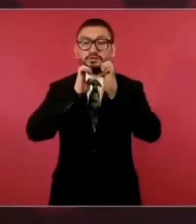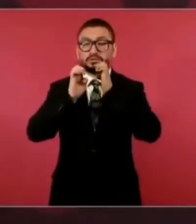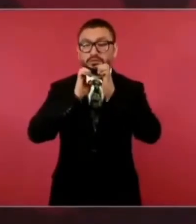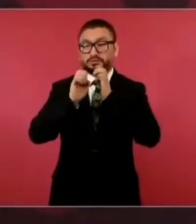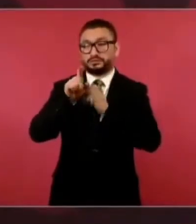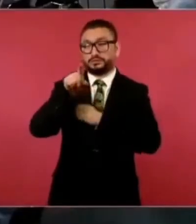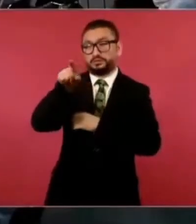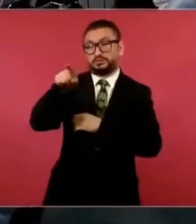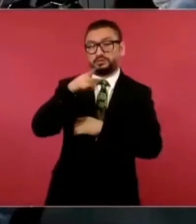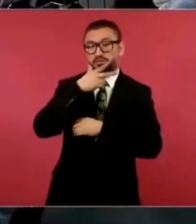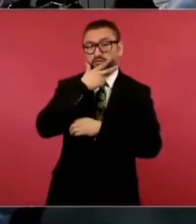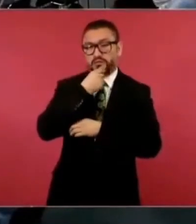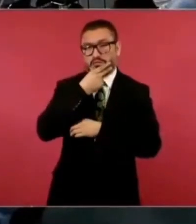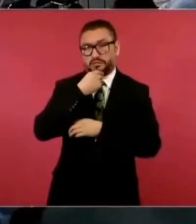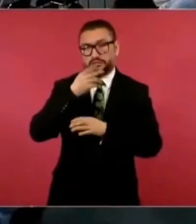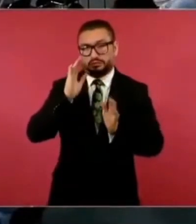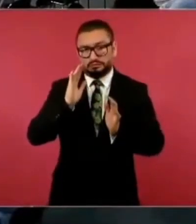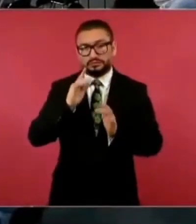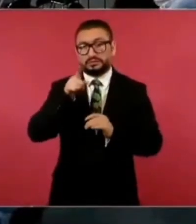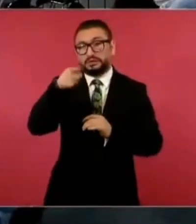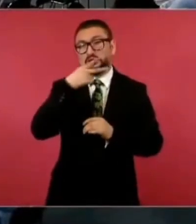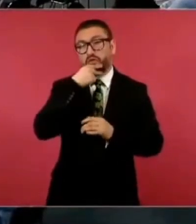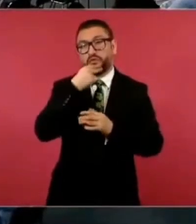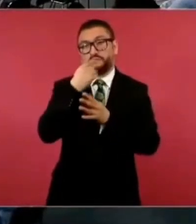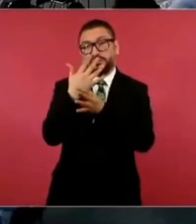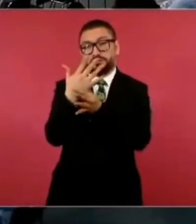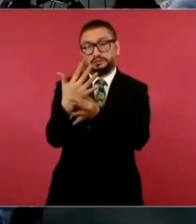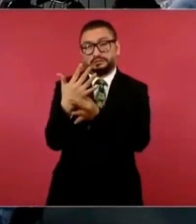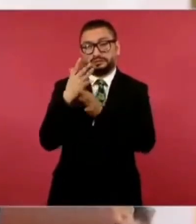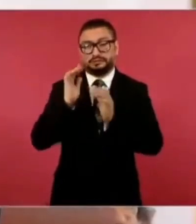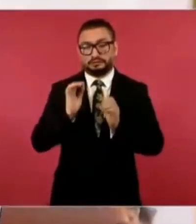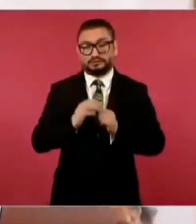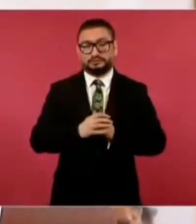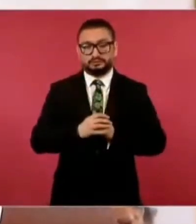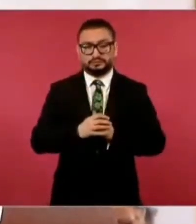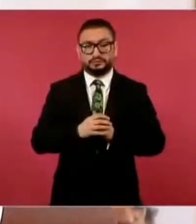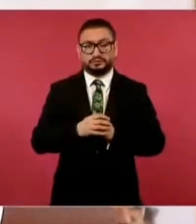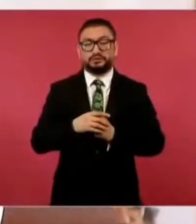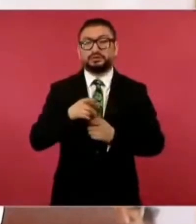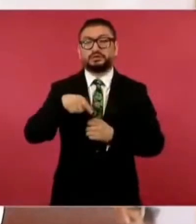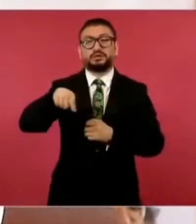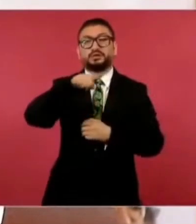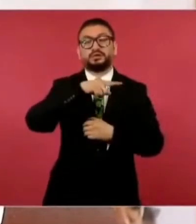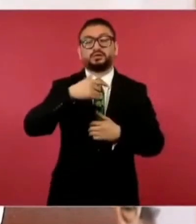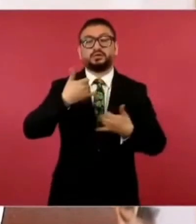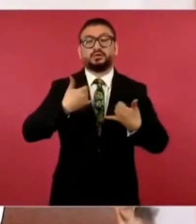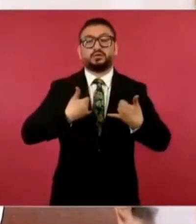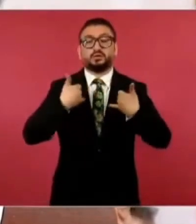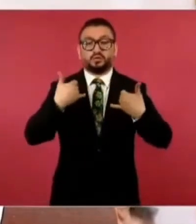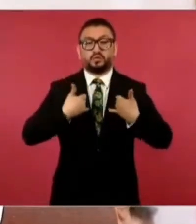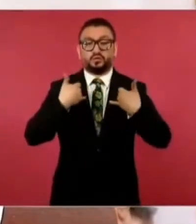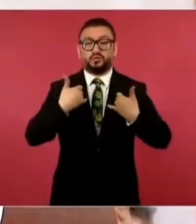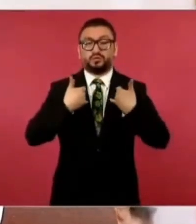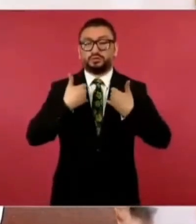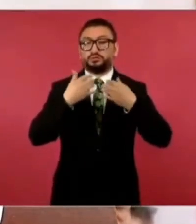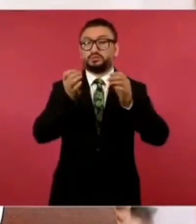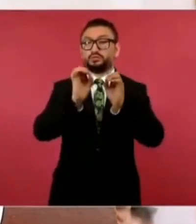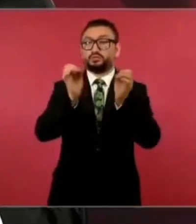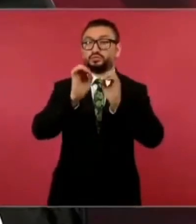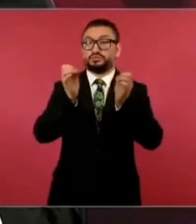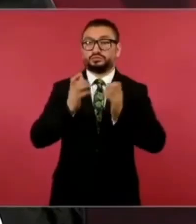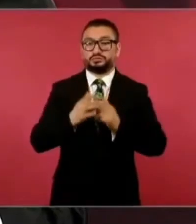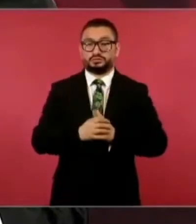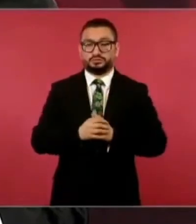señor. Y este señor dice que los muchachos no estuvieron